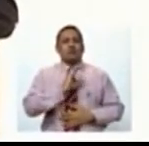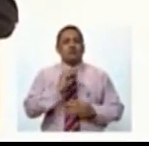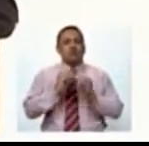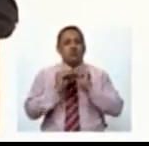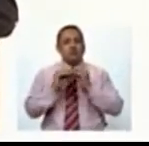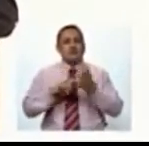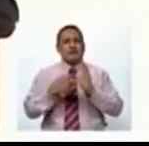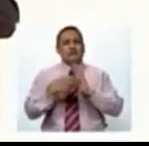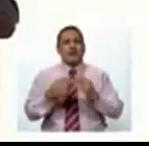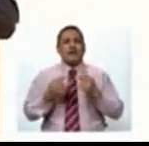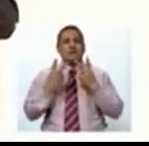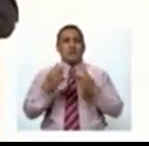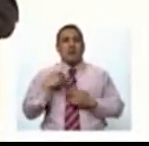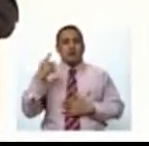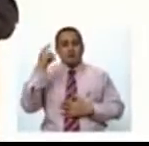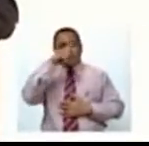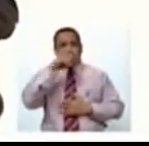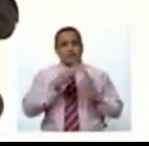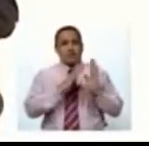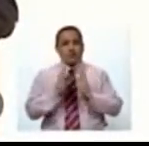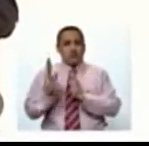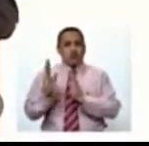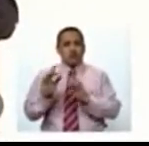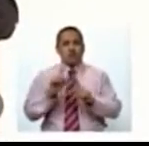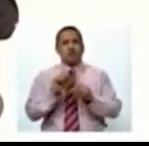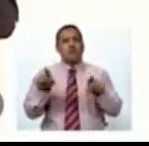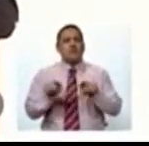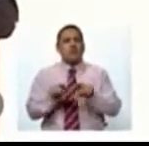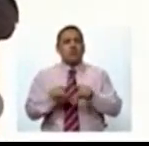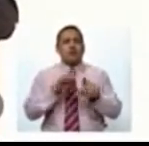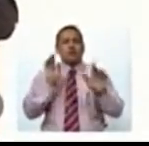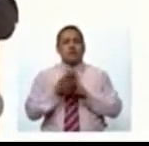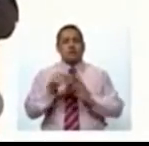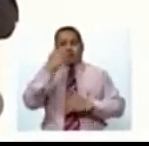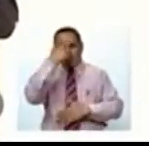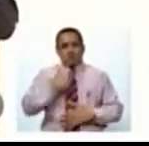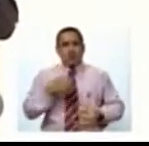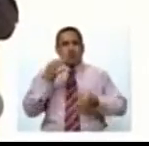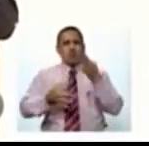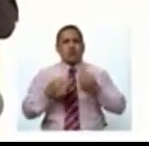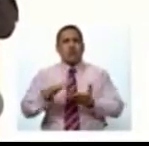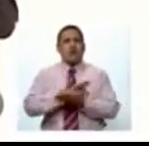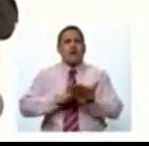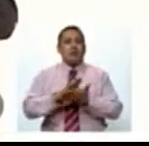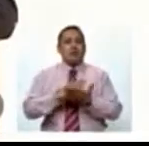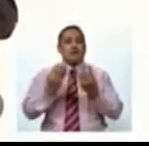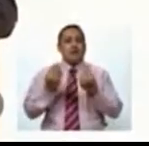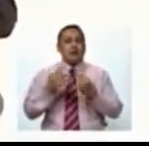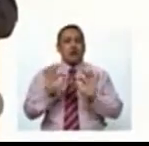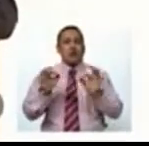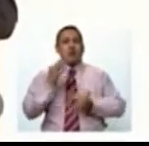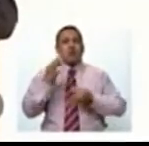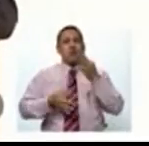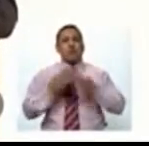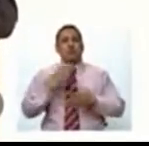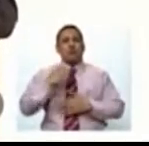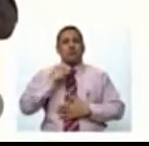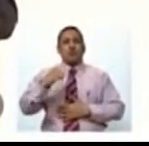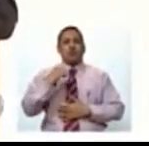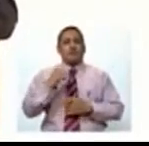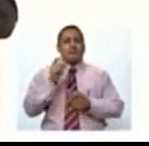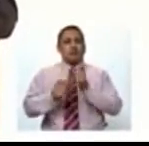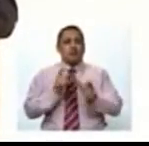Me refiero más a la complejidad del proceso. No es lo mismo que a uno lo enjuicien por lavado de activos que lo enjuicien por usurpación